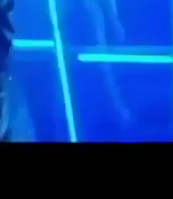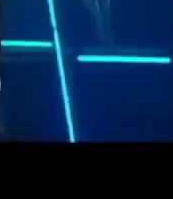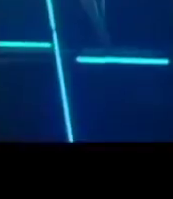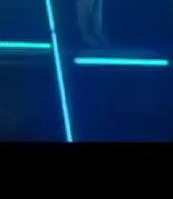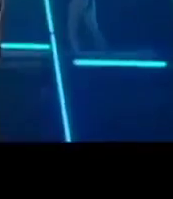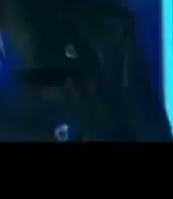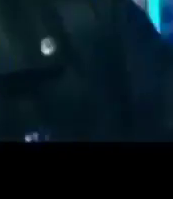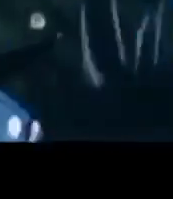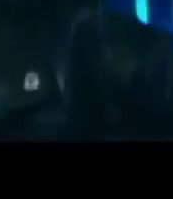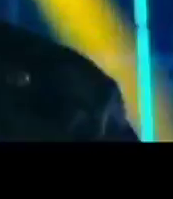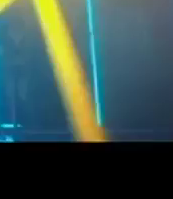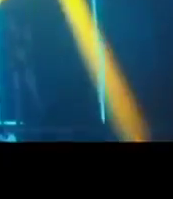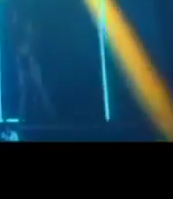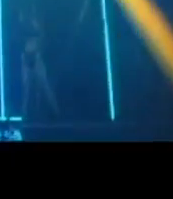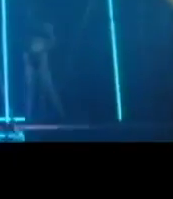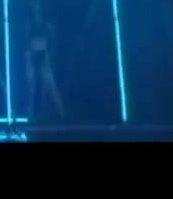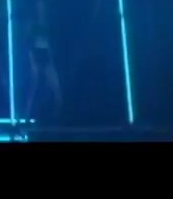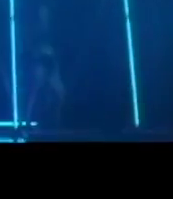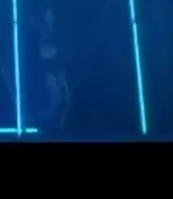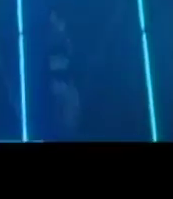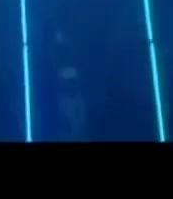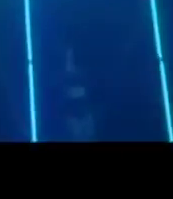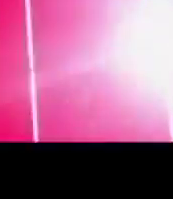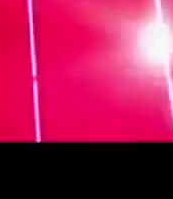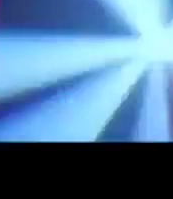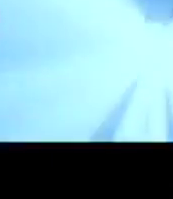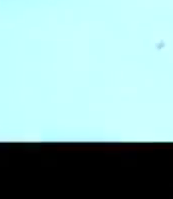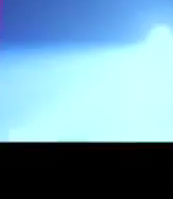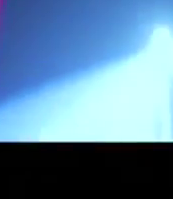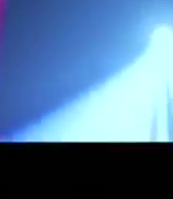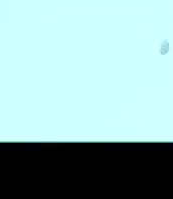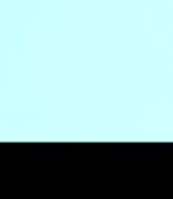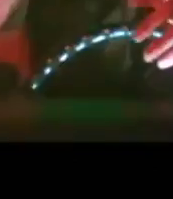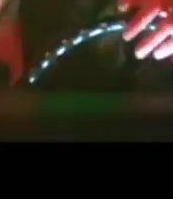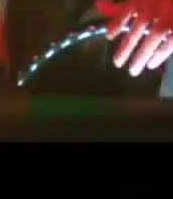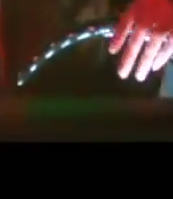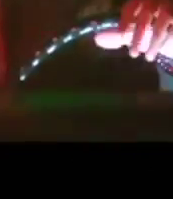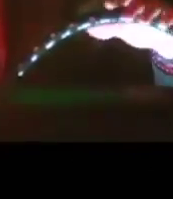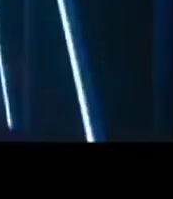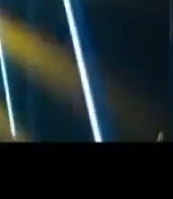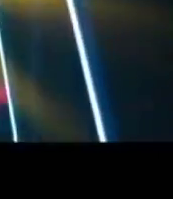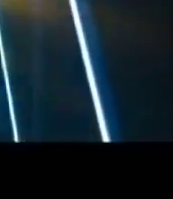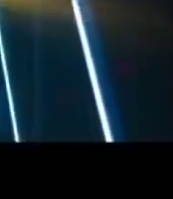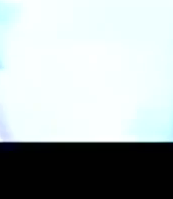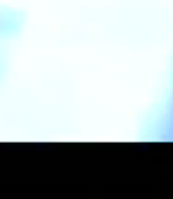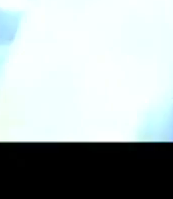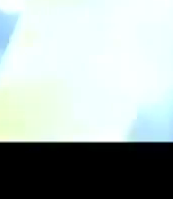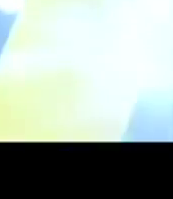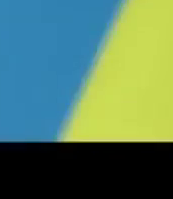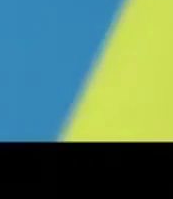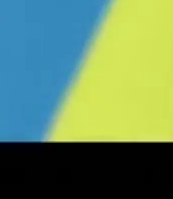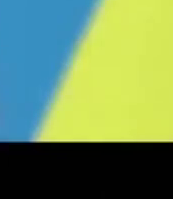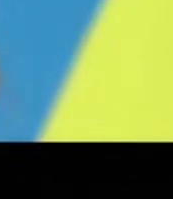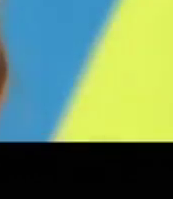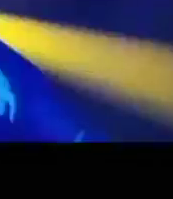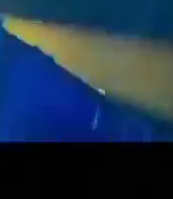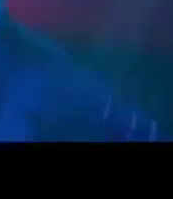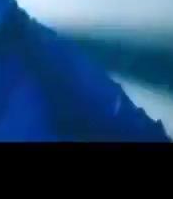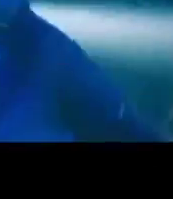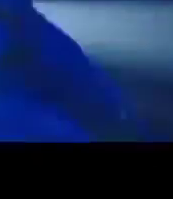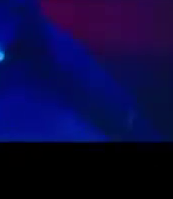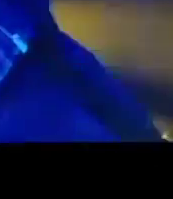sabemos la trama, porque al final terminamos en la cama, chama. Yo quiero que se prenda la llama, dale solo